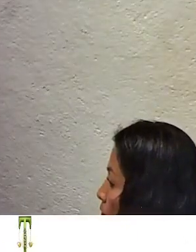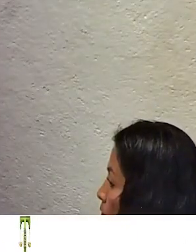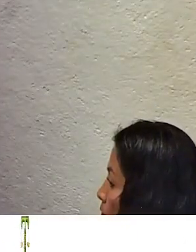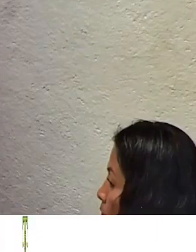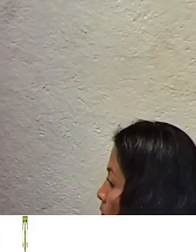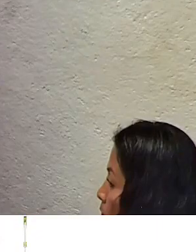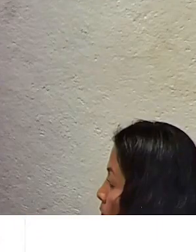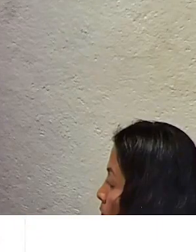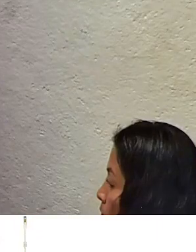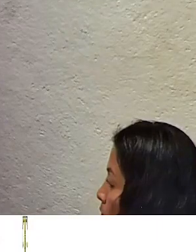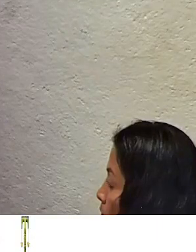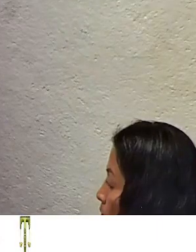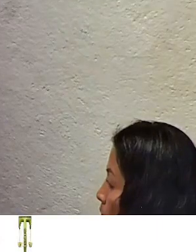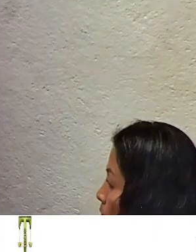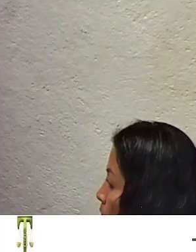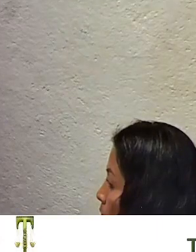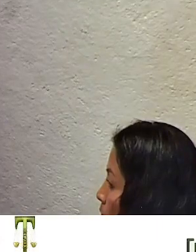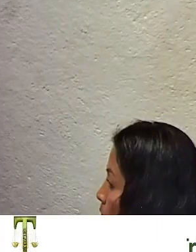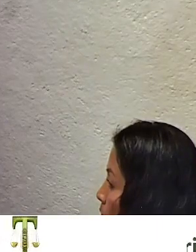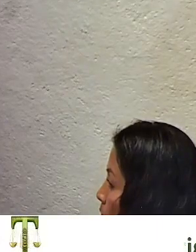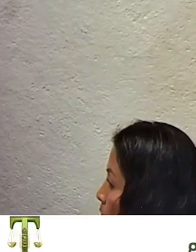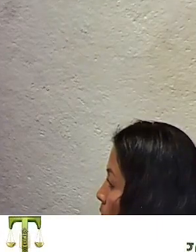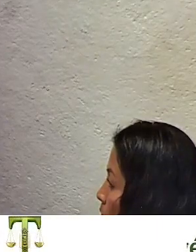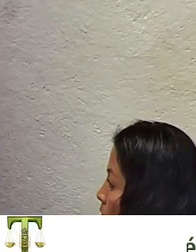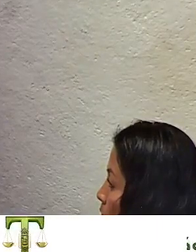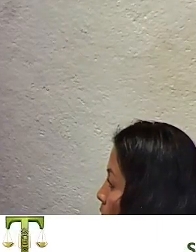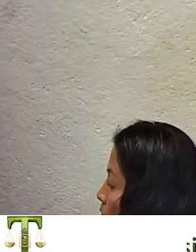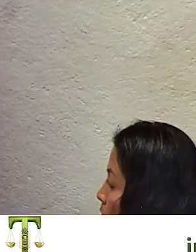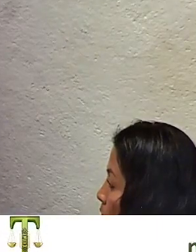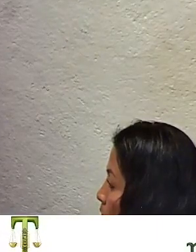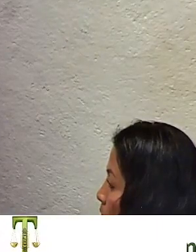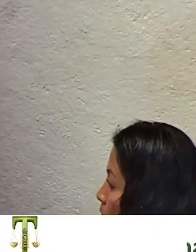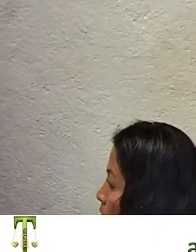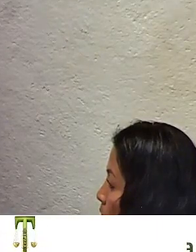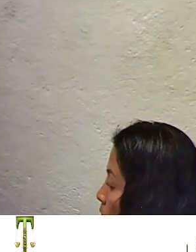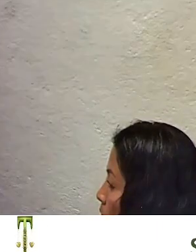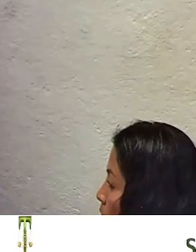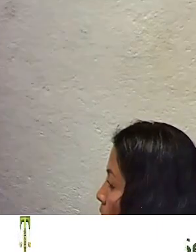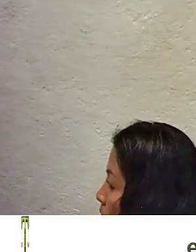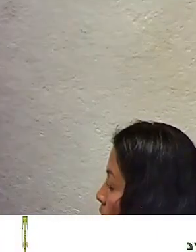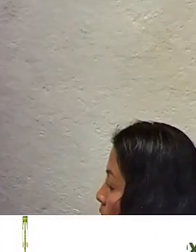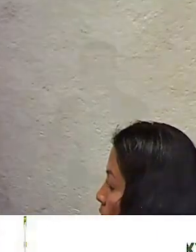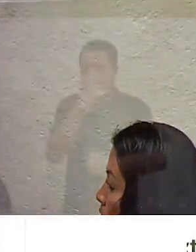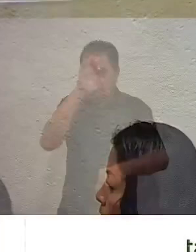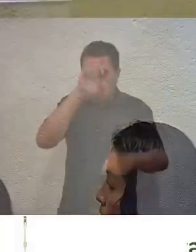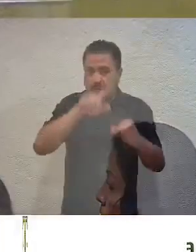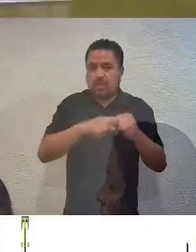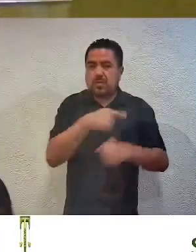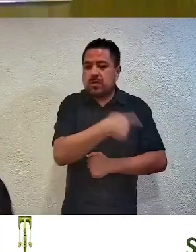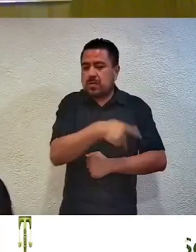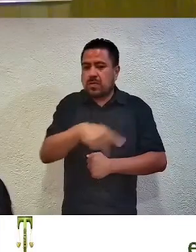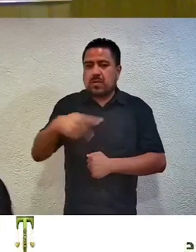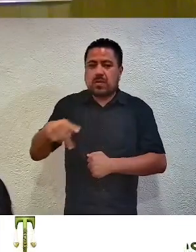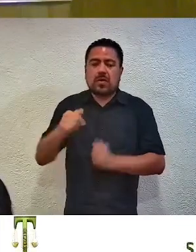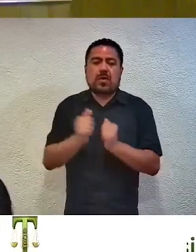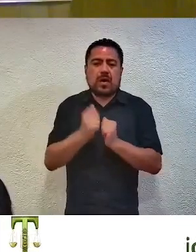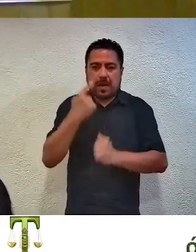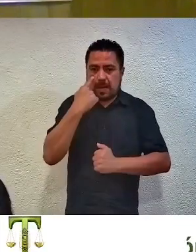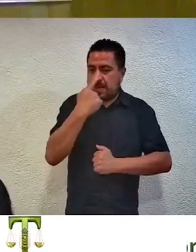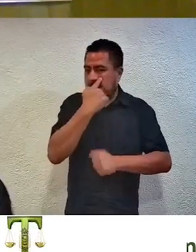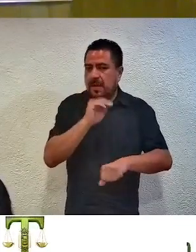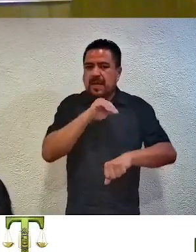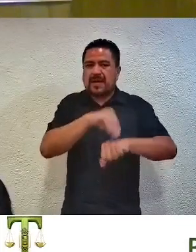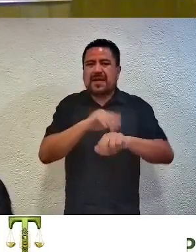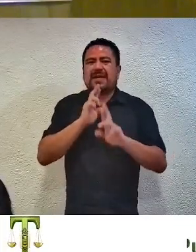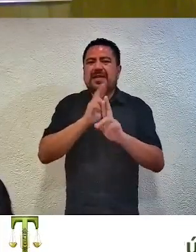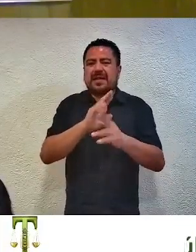medidas implementadas deberían ser comunicadas y difundidas a la luz de la perspectiva intercultural, derivado de la vista decretada en la